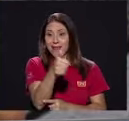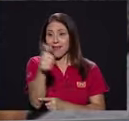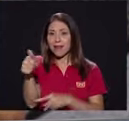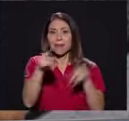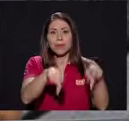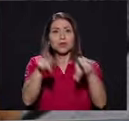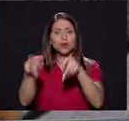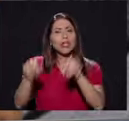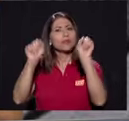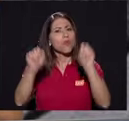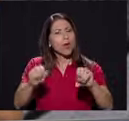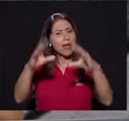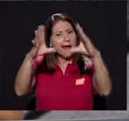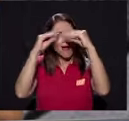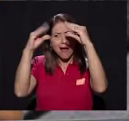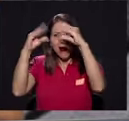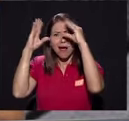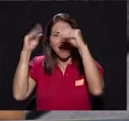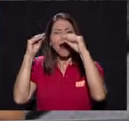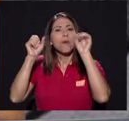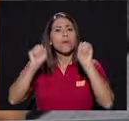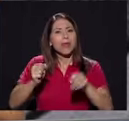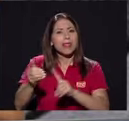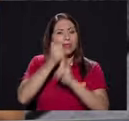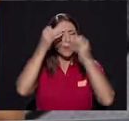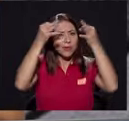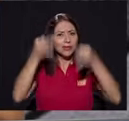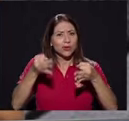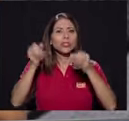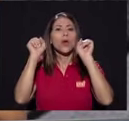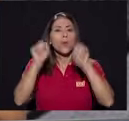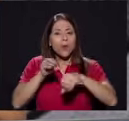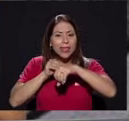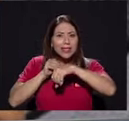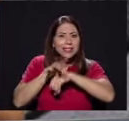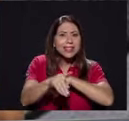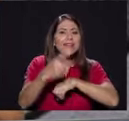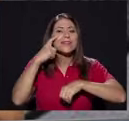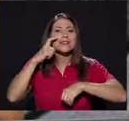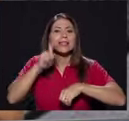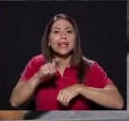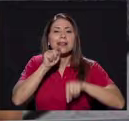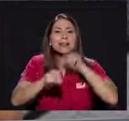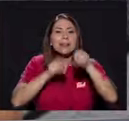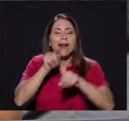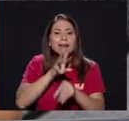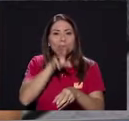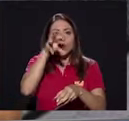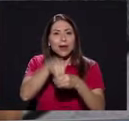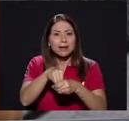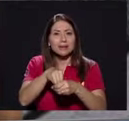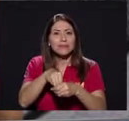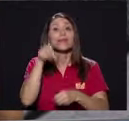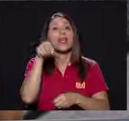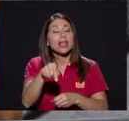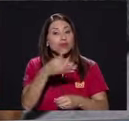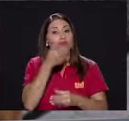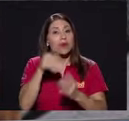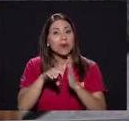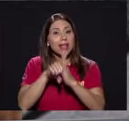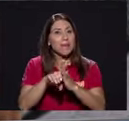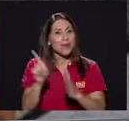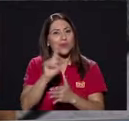a la ciudadanía estar informada, tomar decisiones, incidir, fiscalizar, criticar e involucrarse. Y creo que ese es